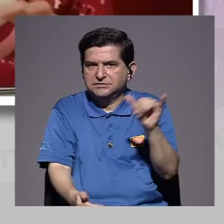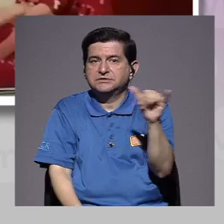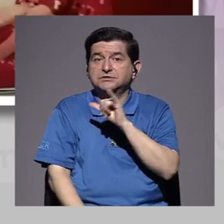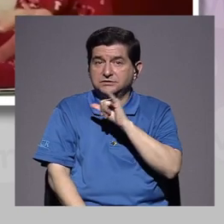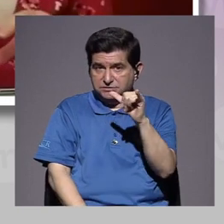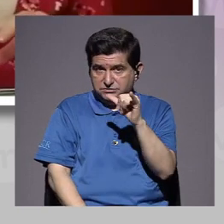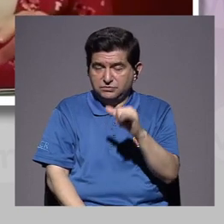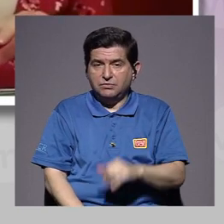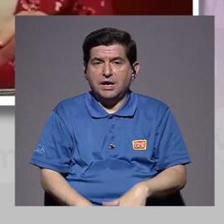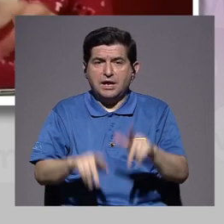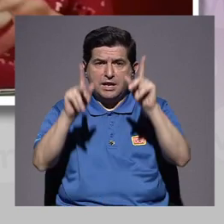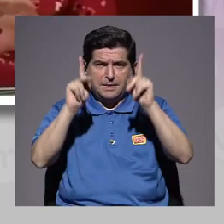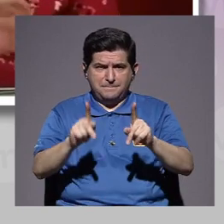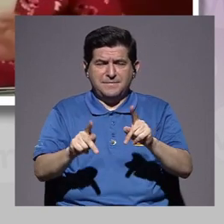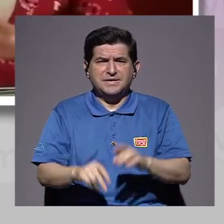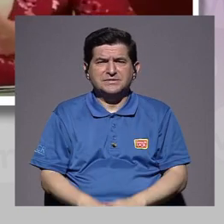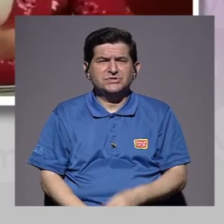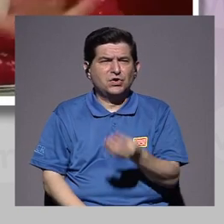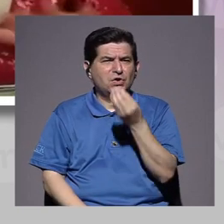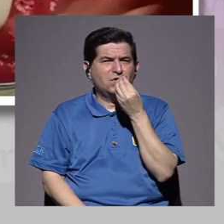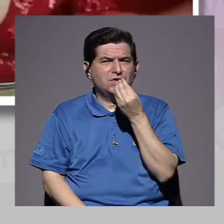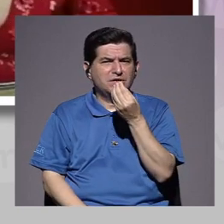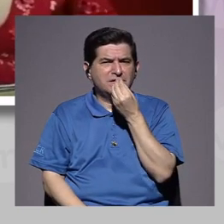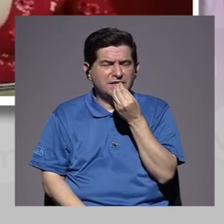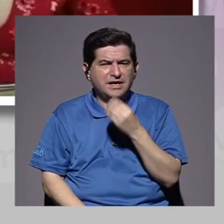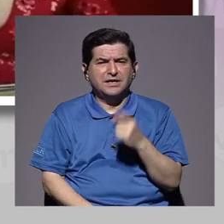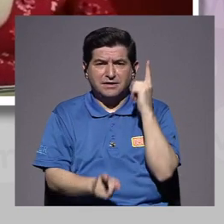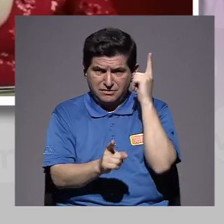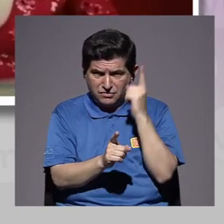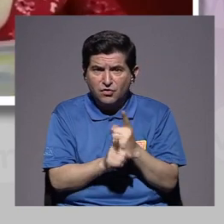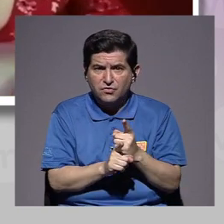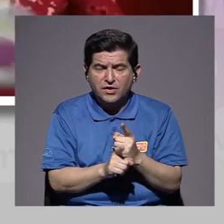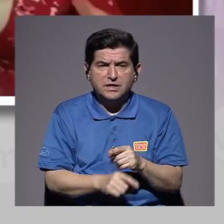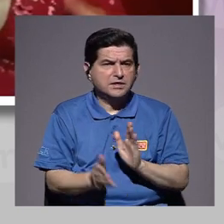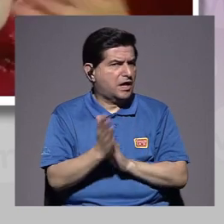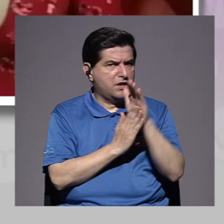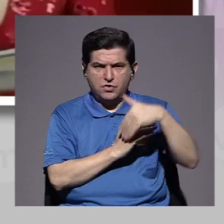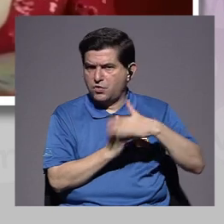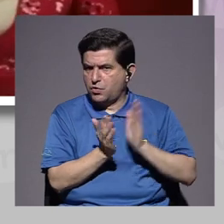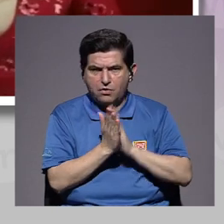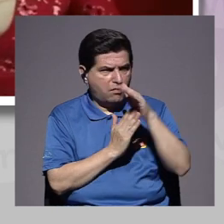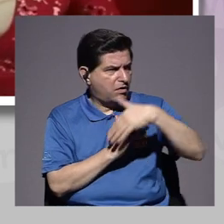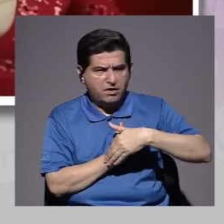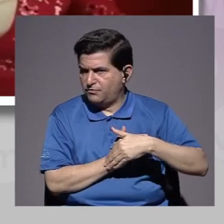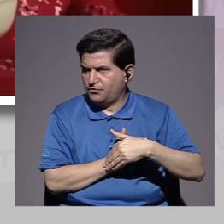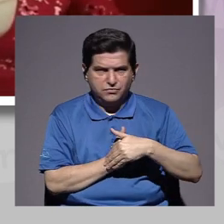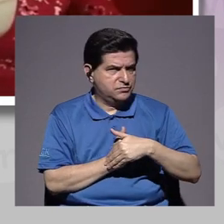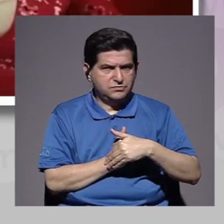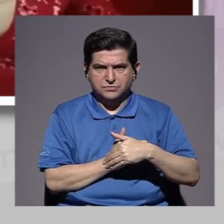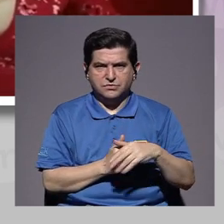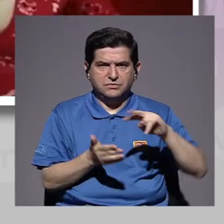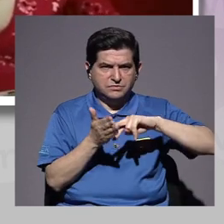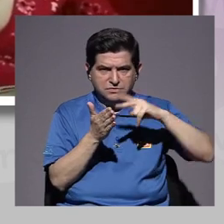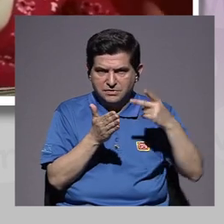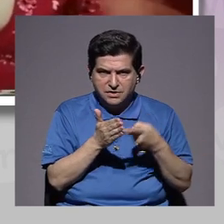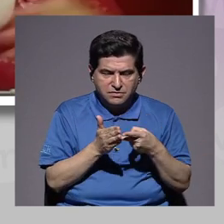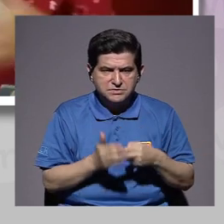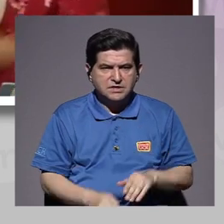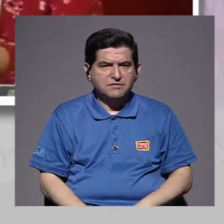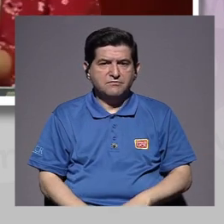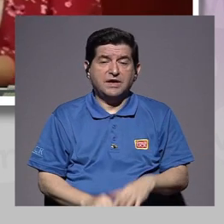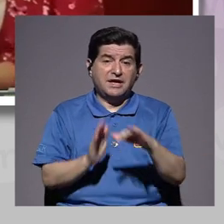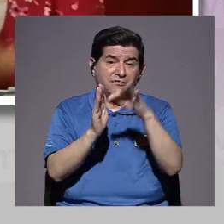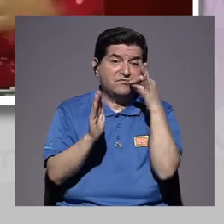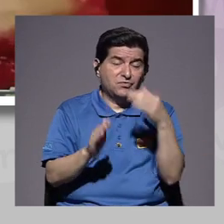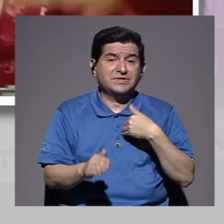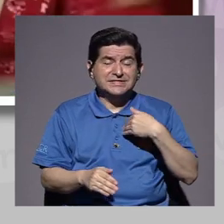que también tener como una dieta específica para no abusarse un poco de las... Claro. Bueno,